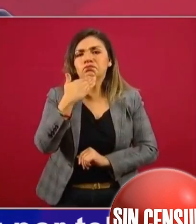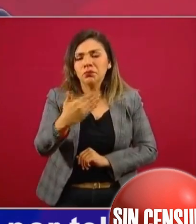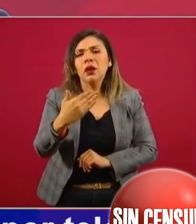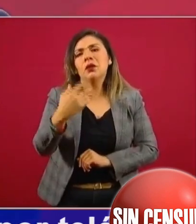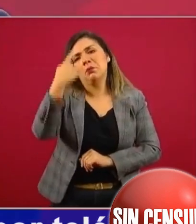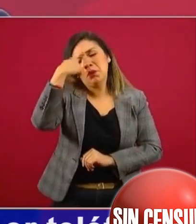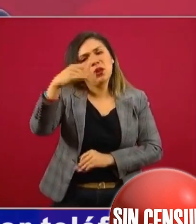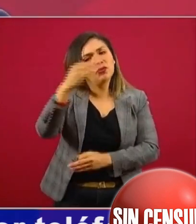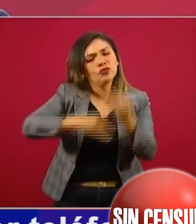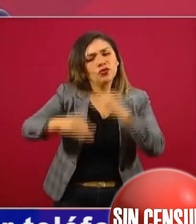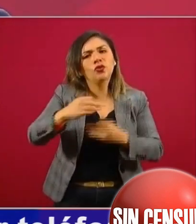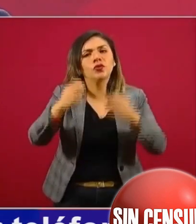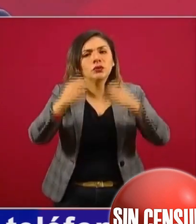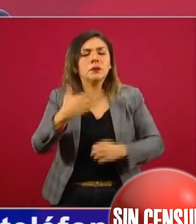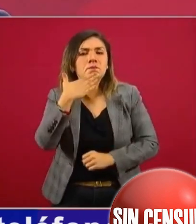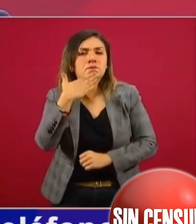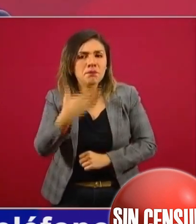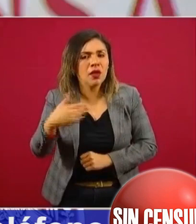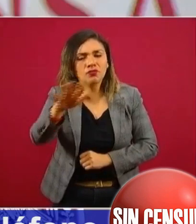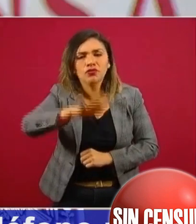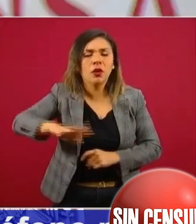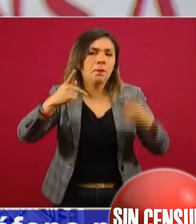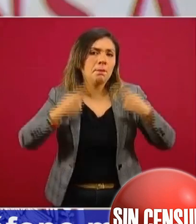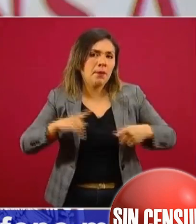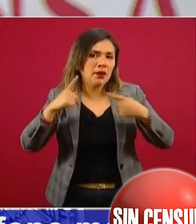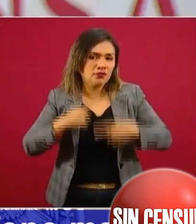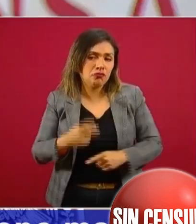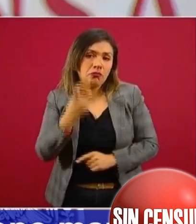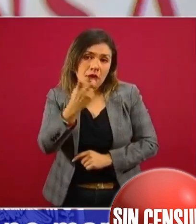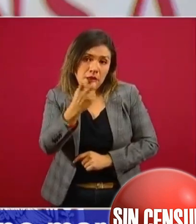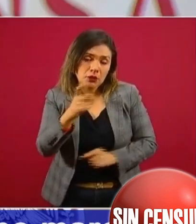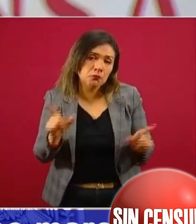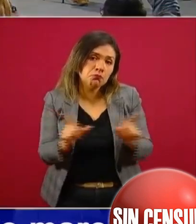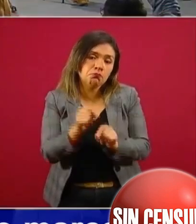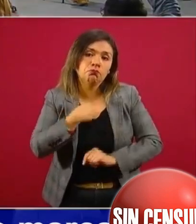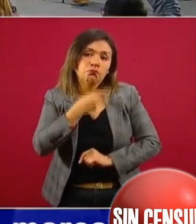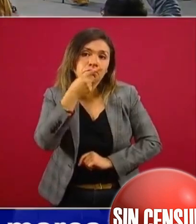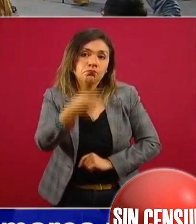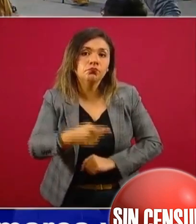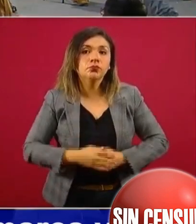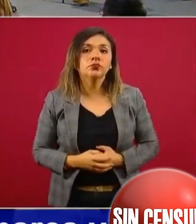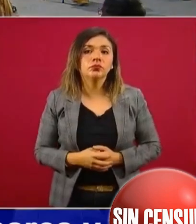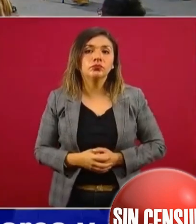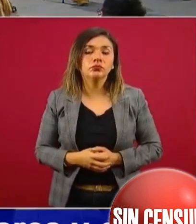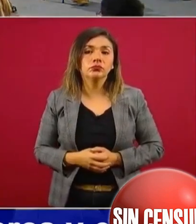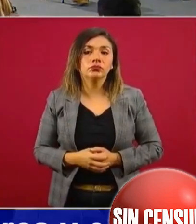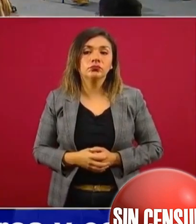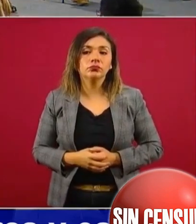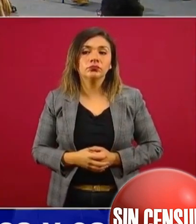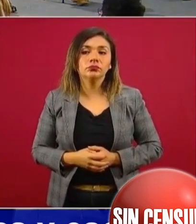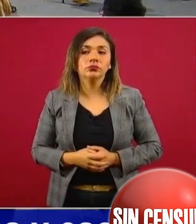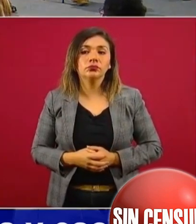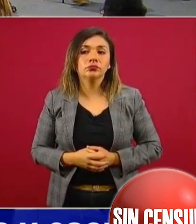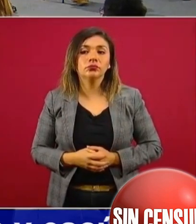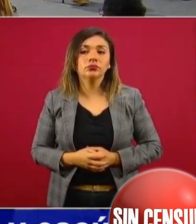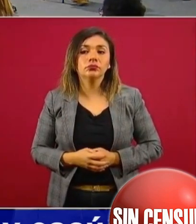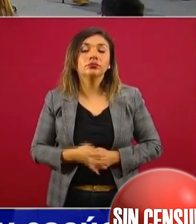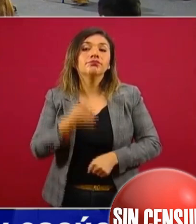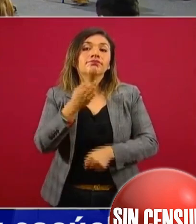bienestar de nuestro pueblo. Eso es lo que puedo comentarles. Ya se terminó.